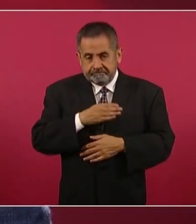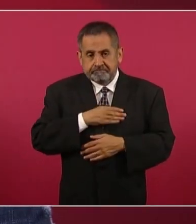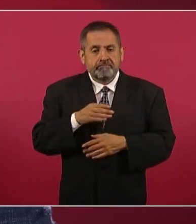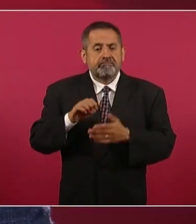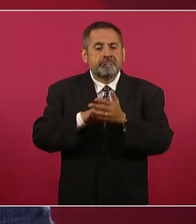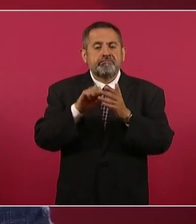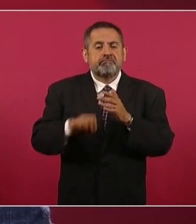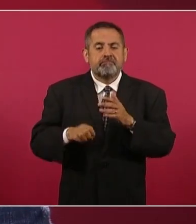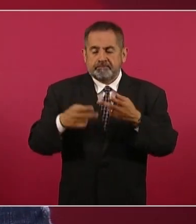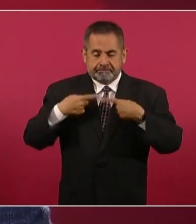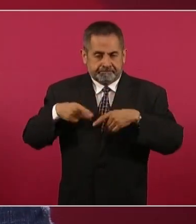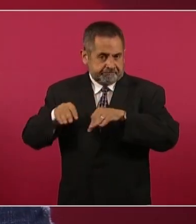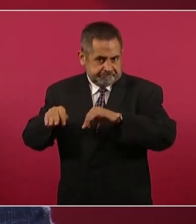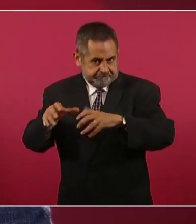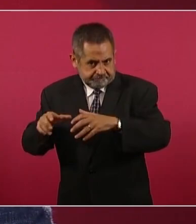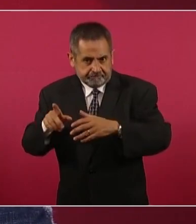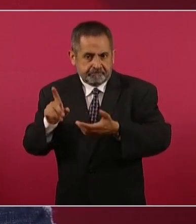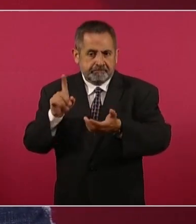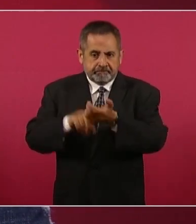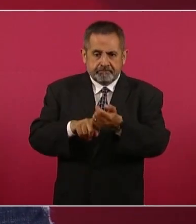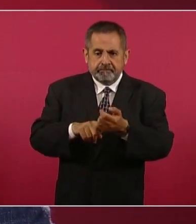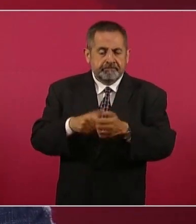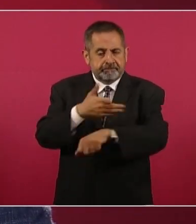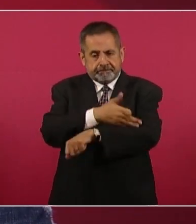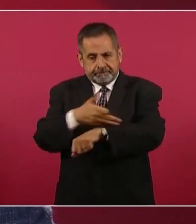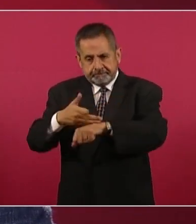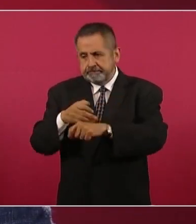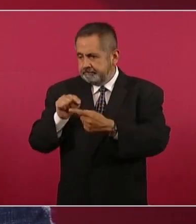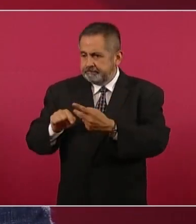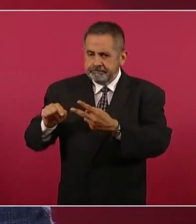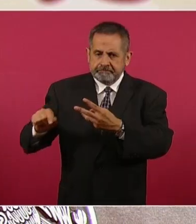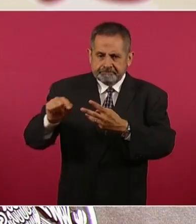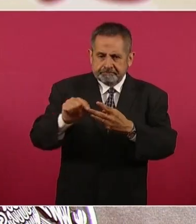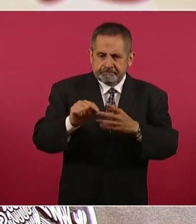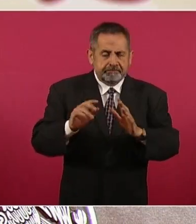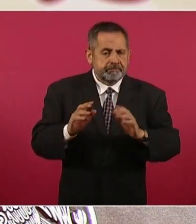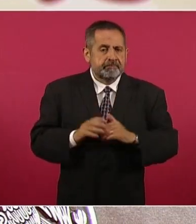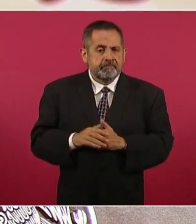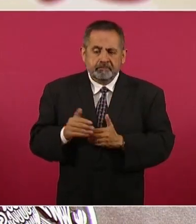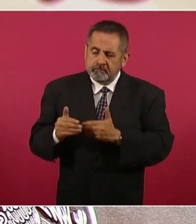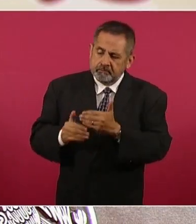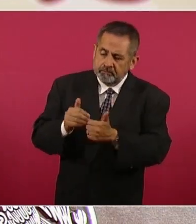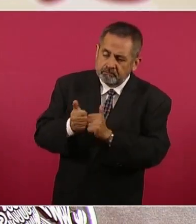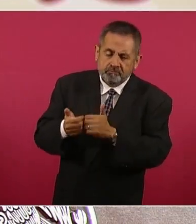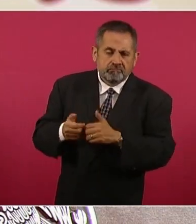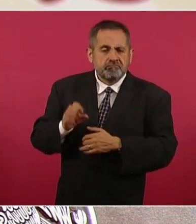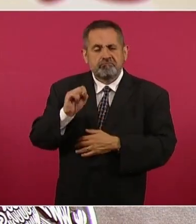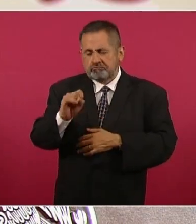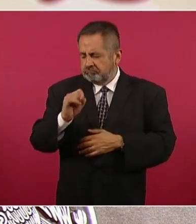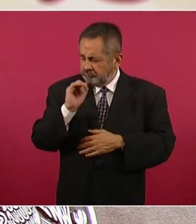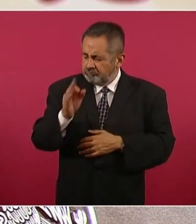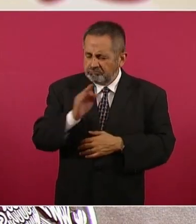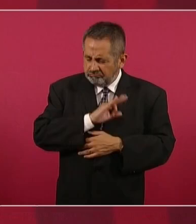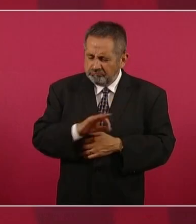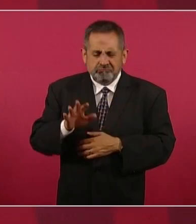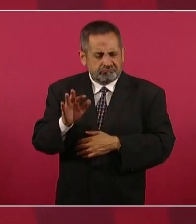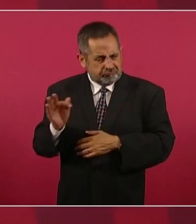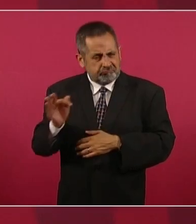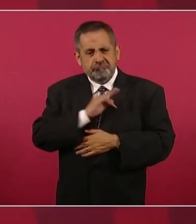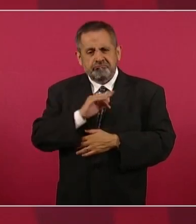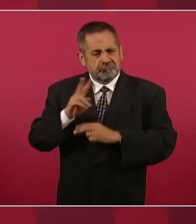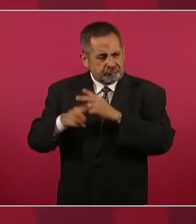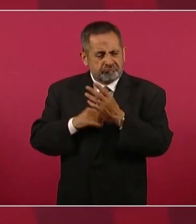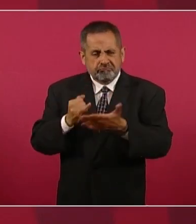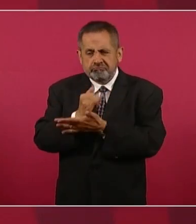no solo a los trabajadores, sino a las familias de los trabajadores. Progresivamente han puesto mucho de su empeño, de su